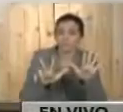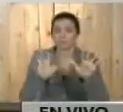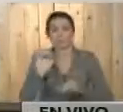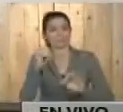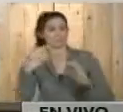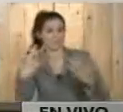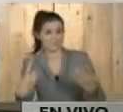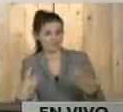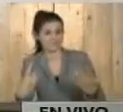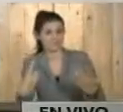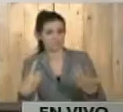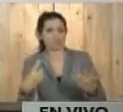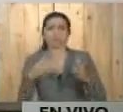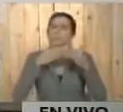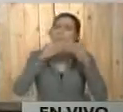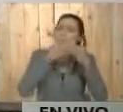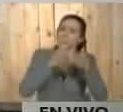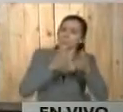1806,